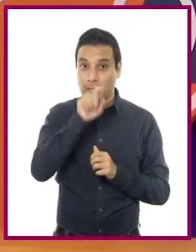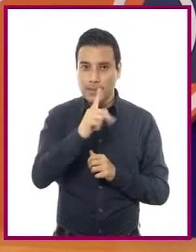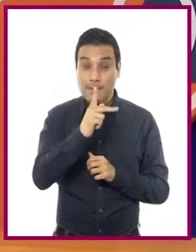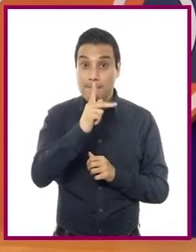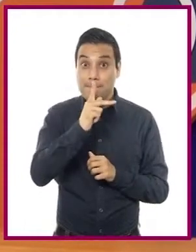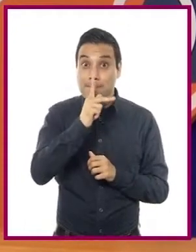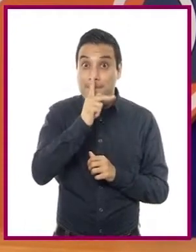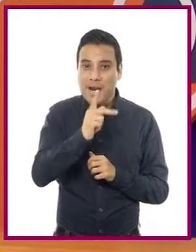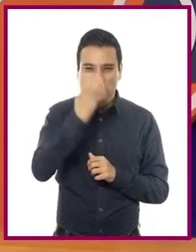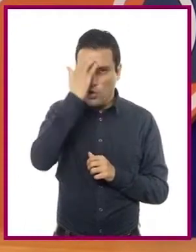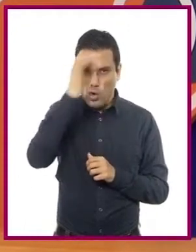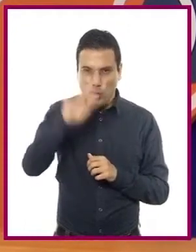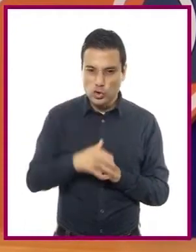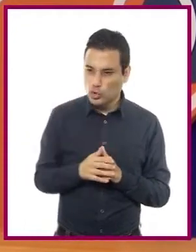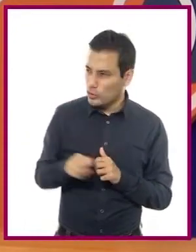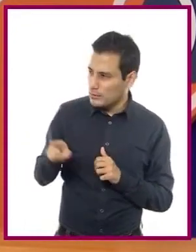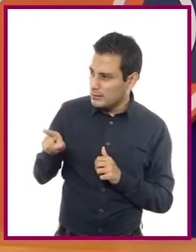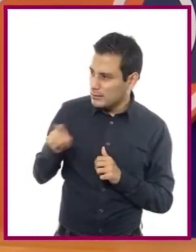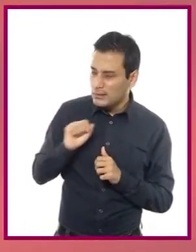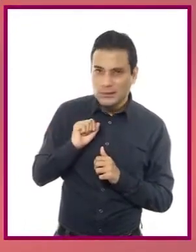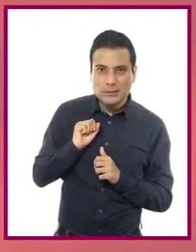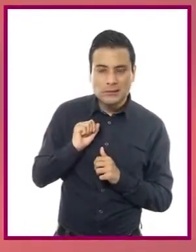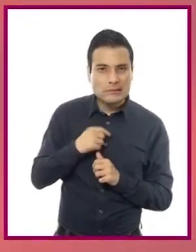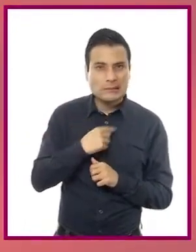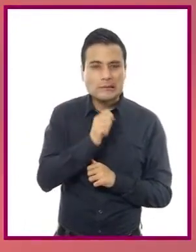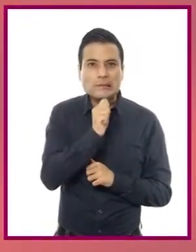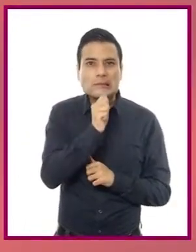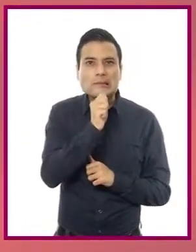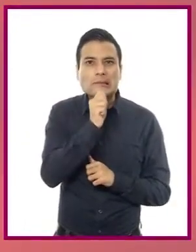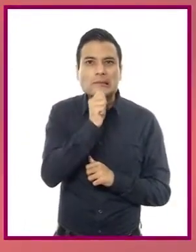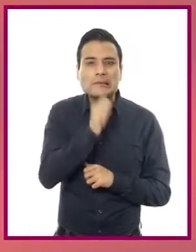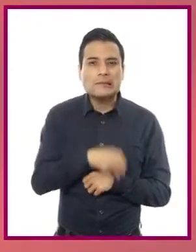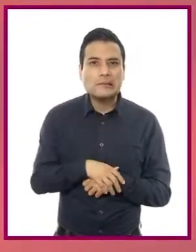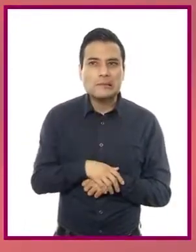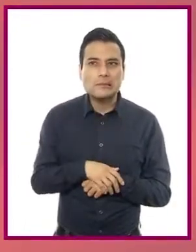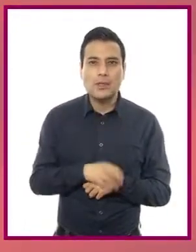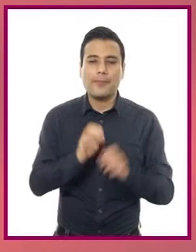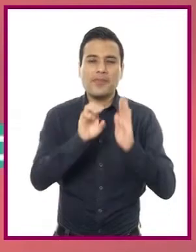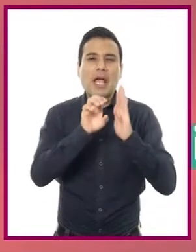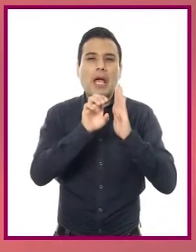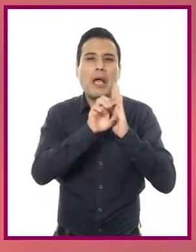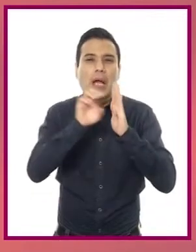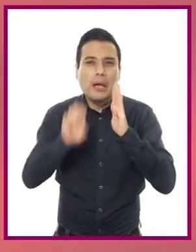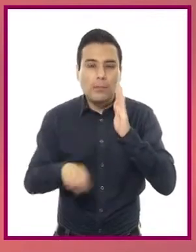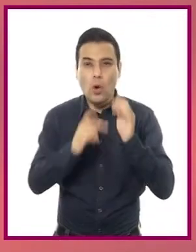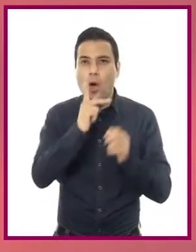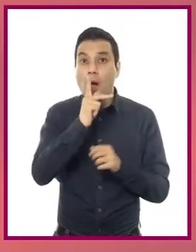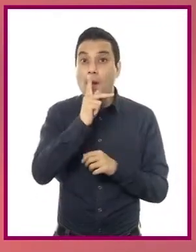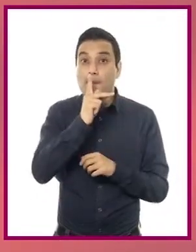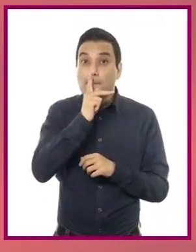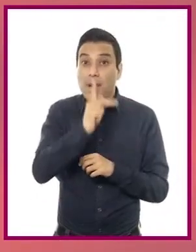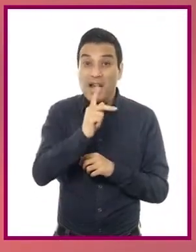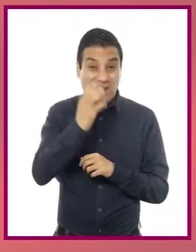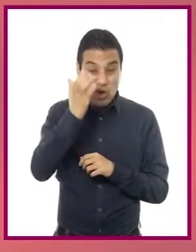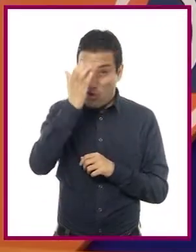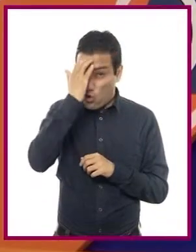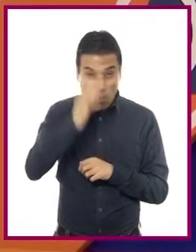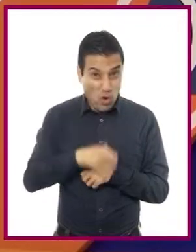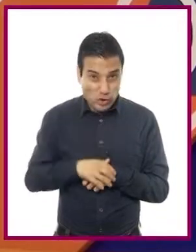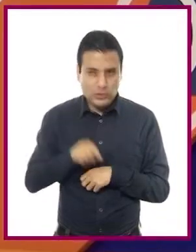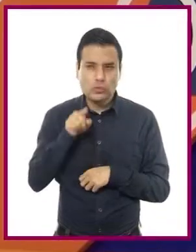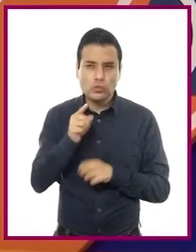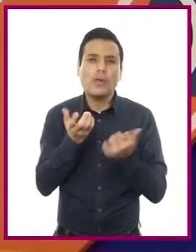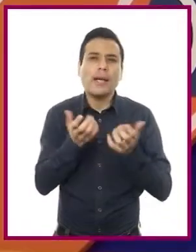conozco, cardo u ortiga. ¿Qué sueles hacer cuando no entiendes una palabra en un